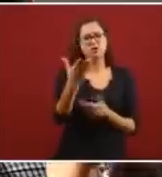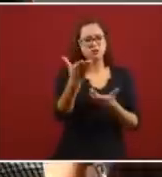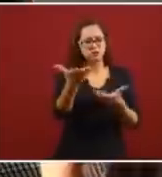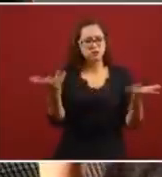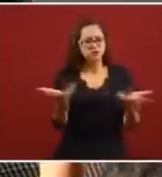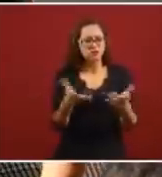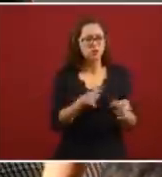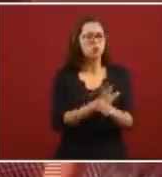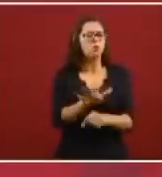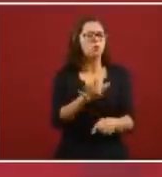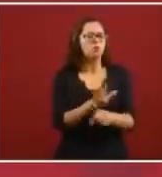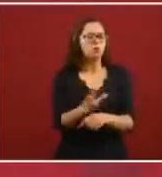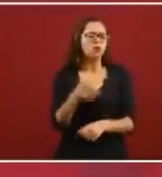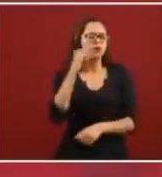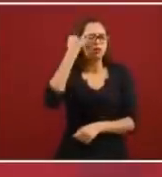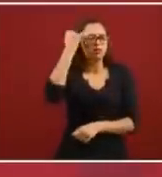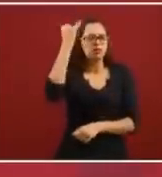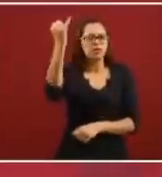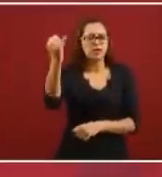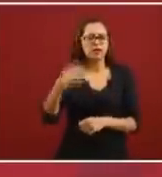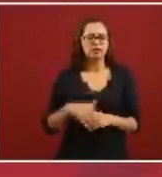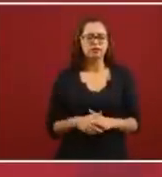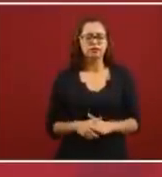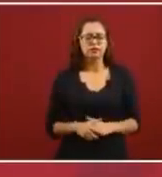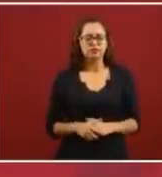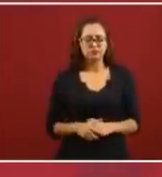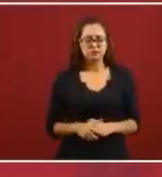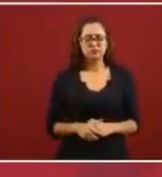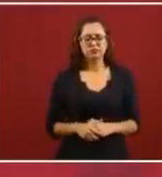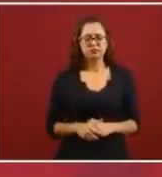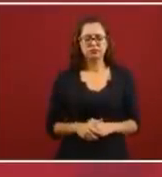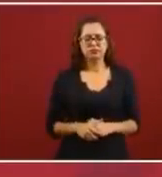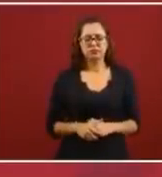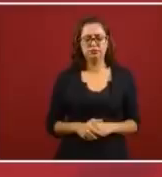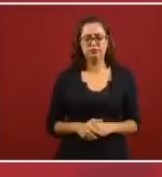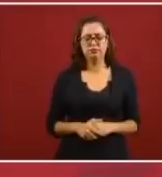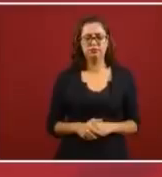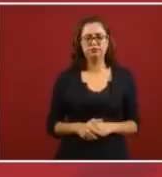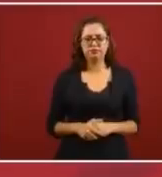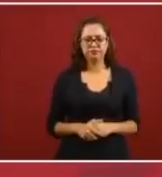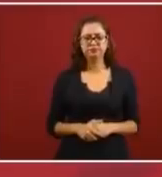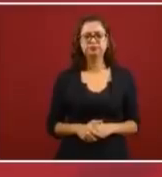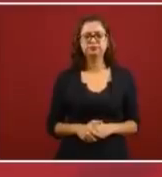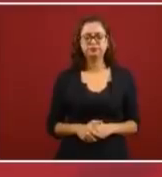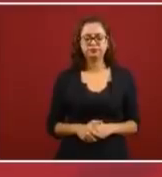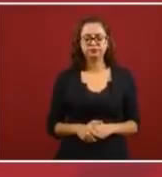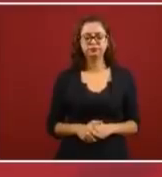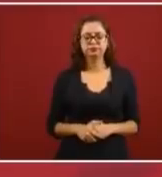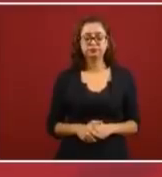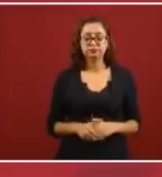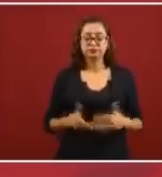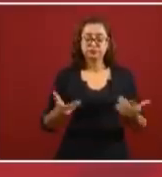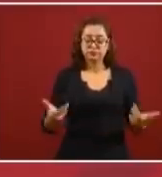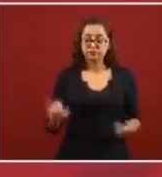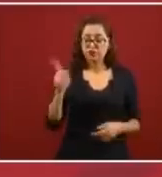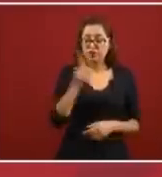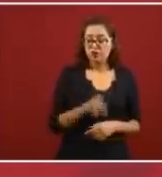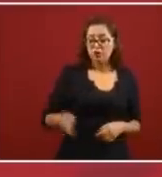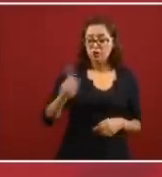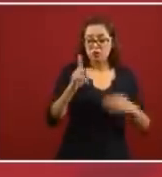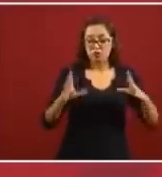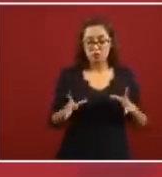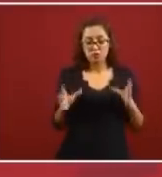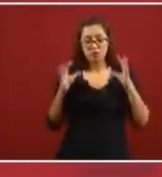López Obrador carretonadas de dinero. Pero pues esto ya no es en la Cuarta Transformación, así que ni modo, se